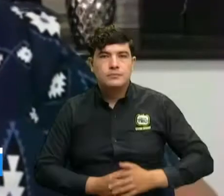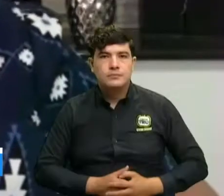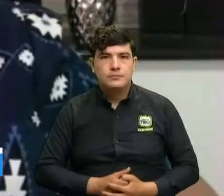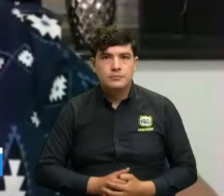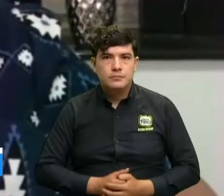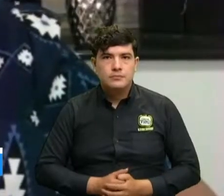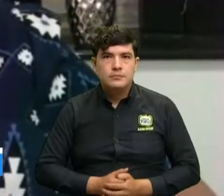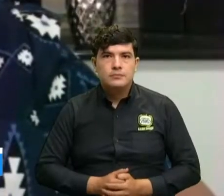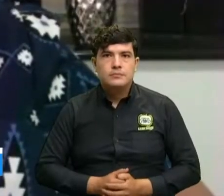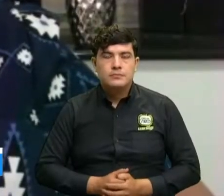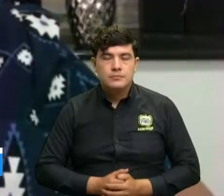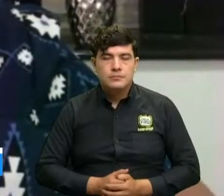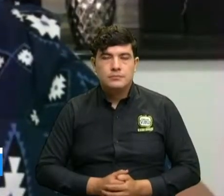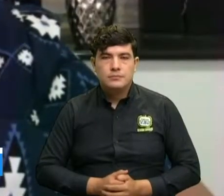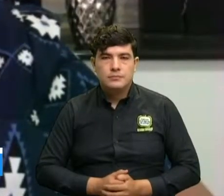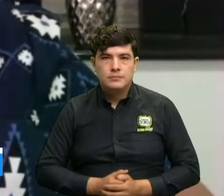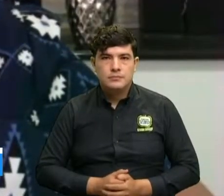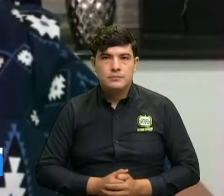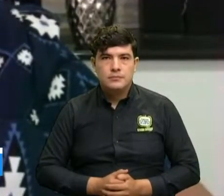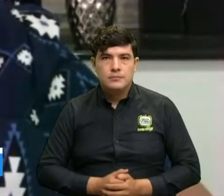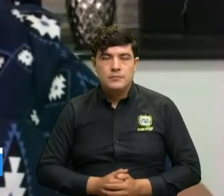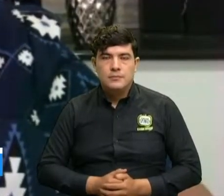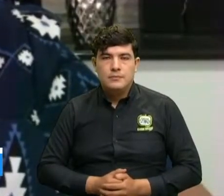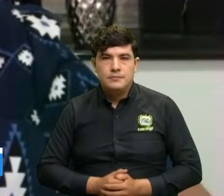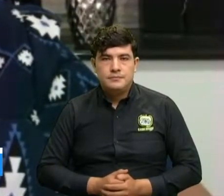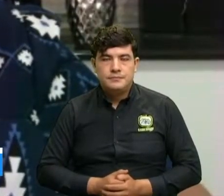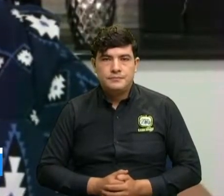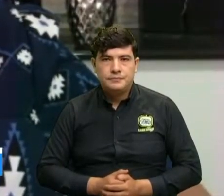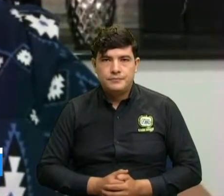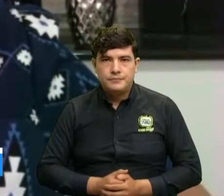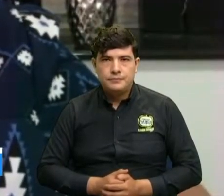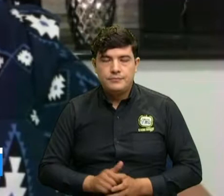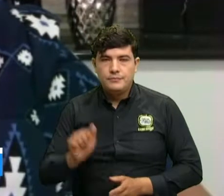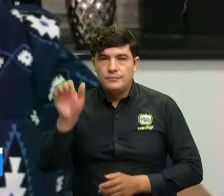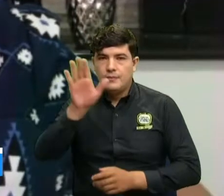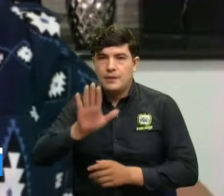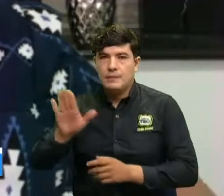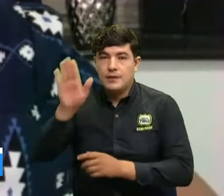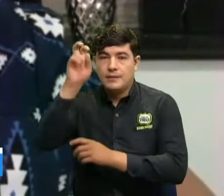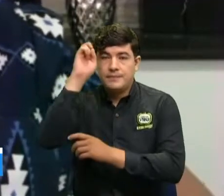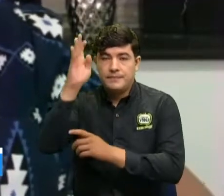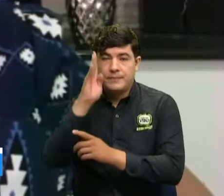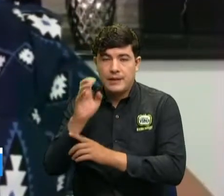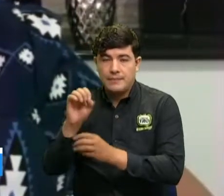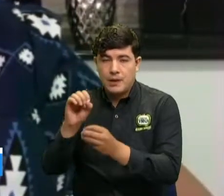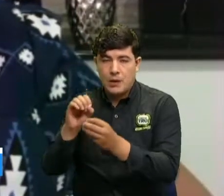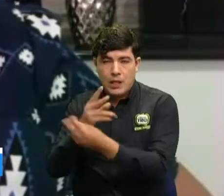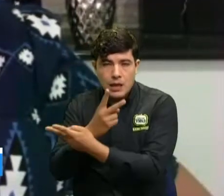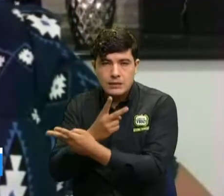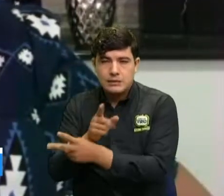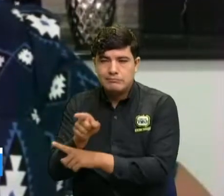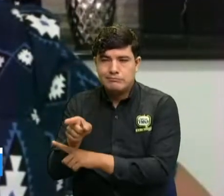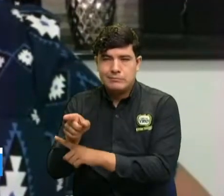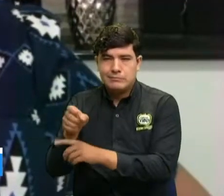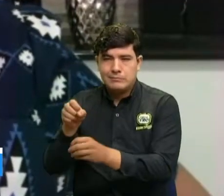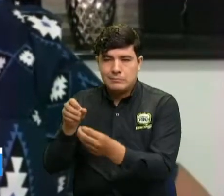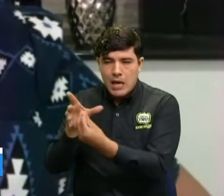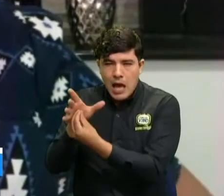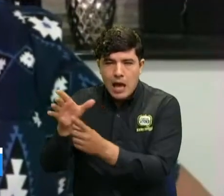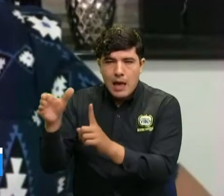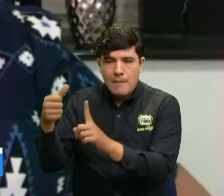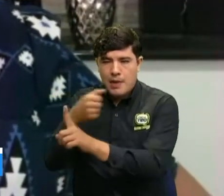Los casos de violencia e inseguridad hacia la mujer en Norte de Santander van en aumento. En marzo se registraron